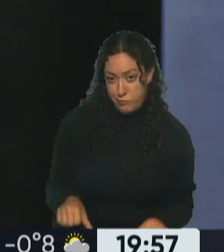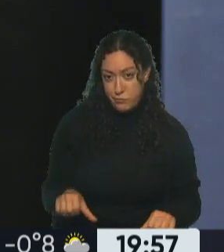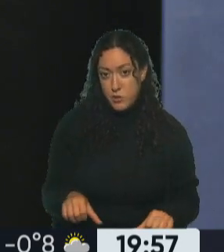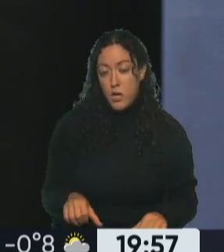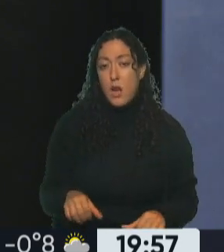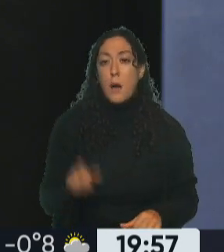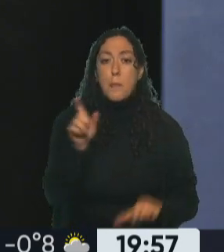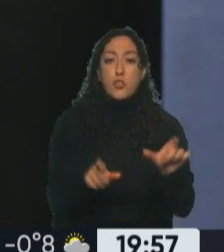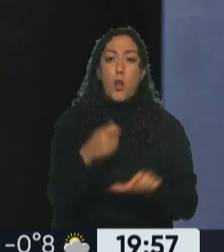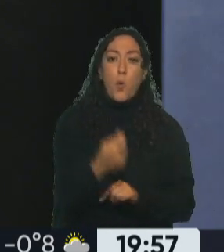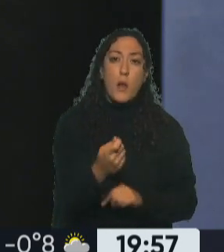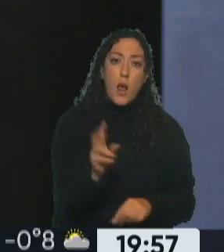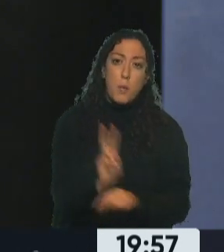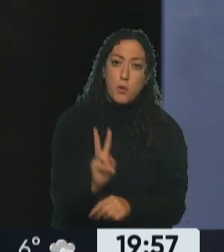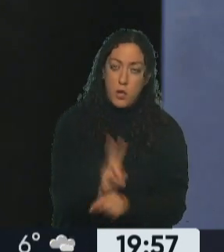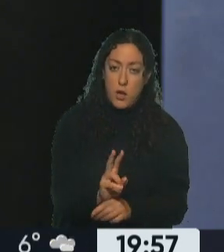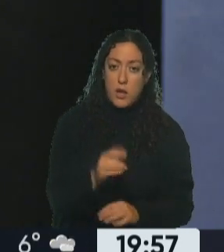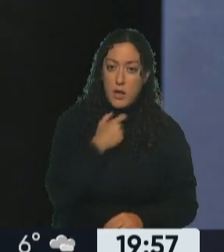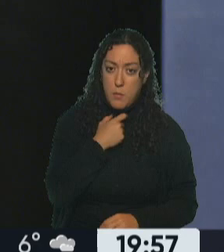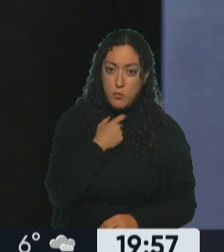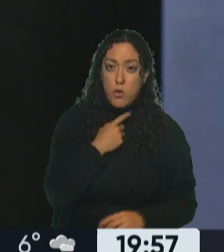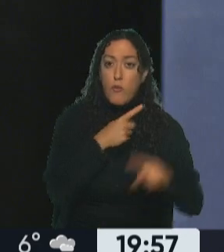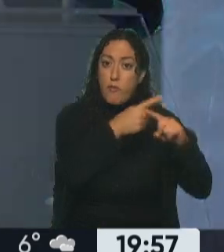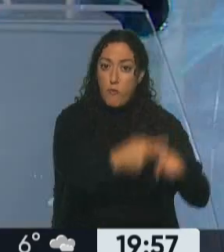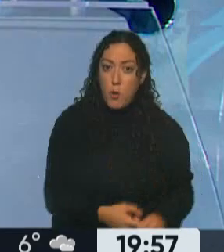a los jubilados. Esa fórmula no los protege.